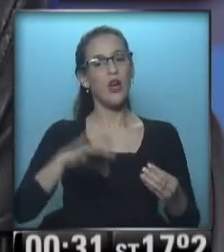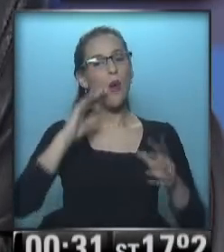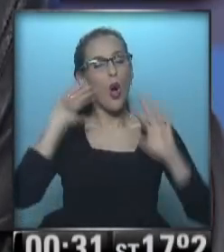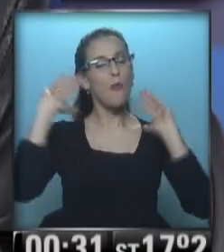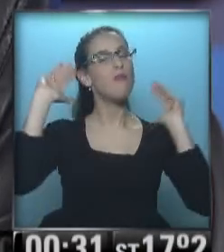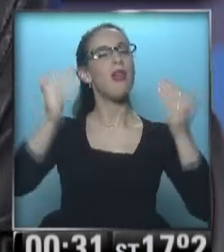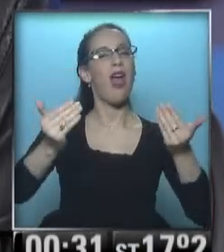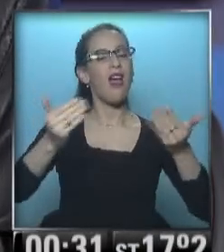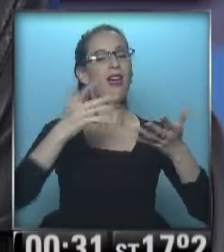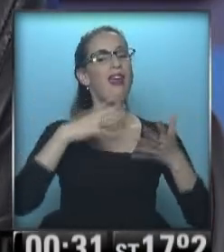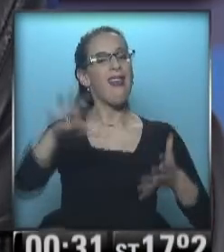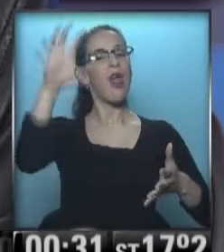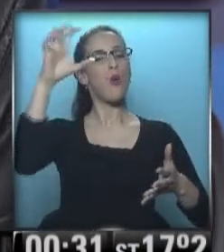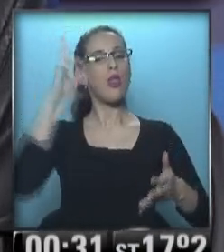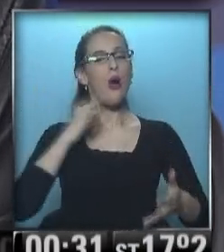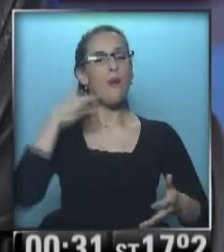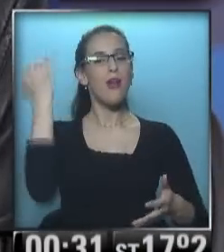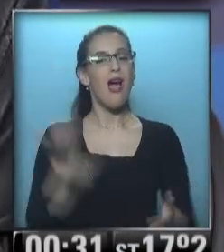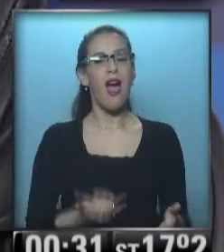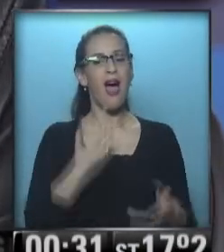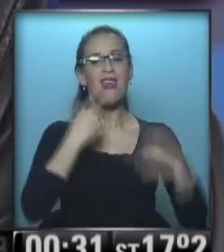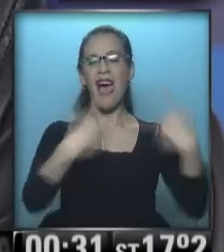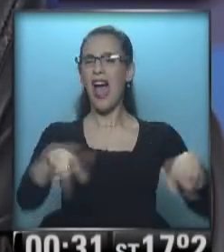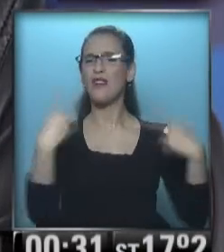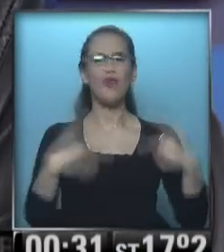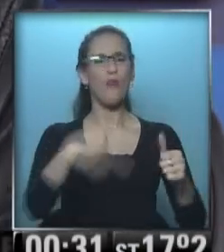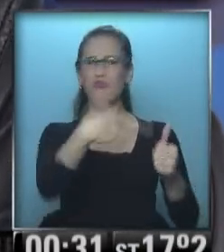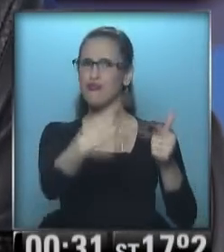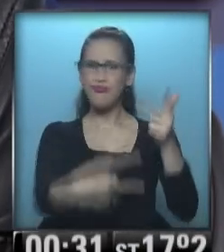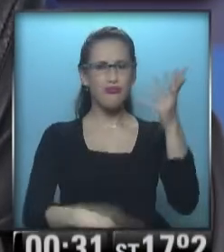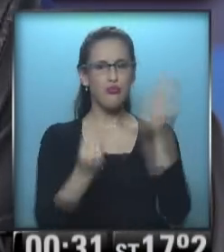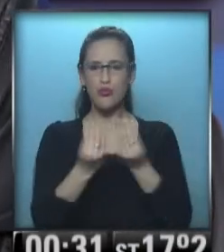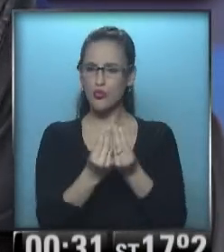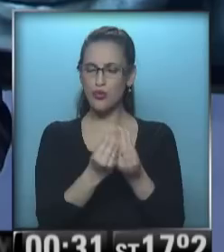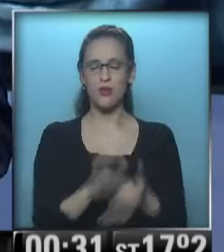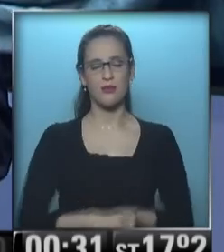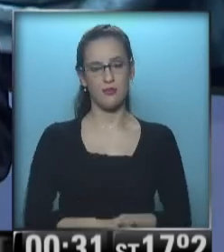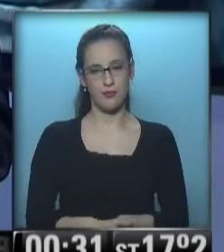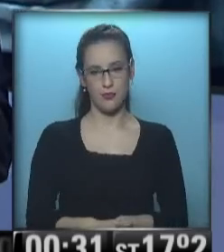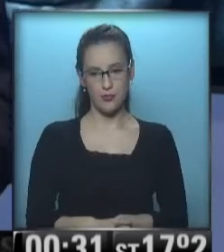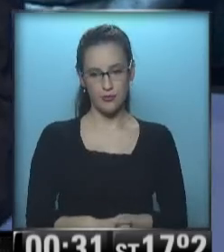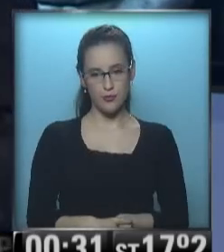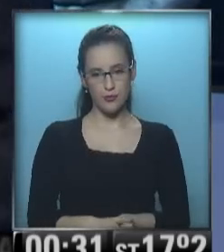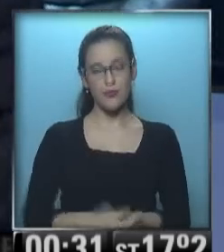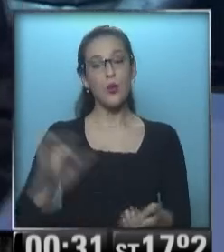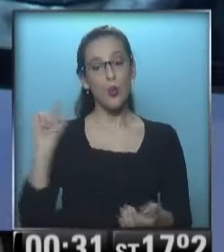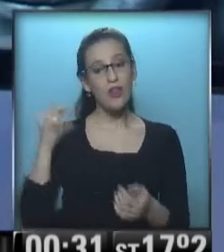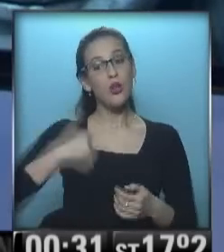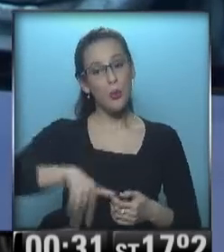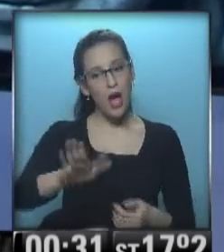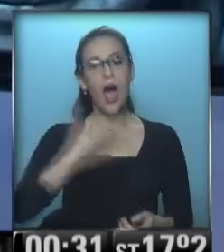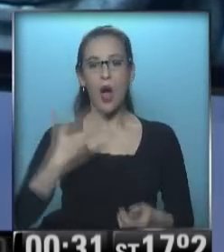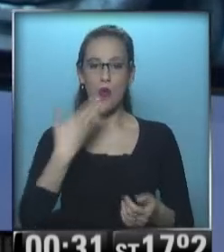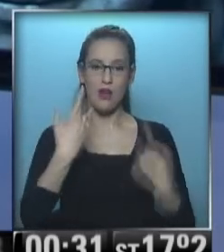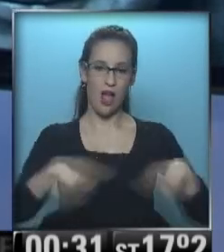dejó. Un tipo que nos llenó la cabeza de canciones. Así que en minutos vamos a hablar de eso. En minutos nada más,